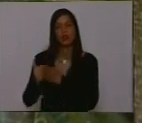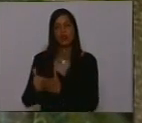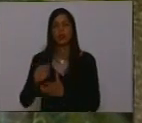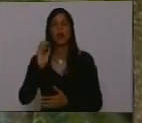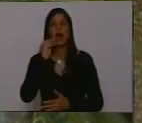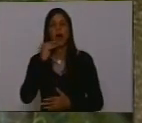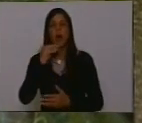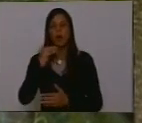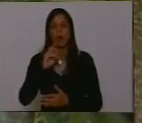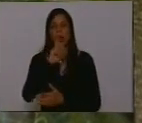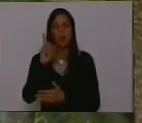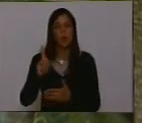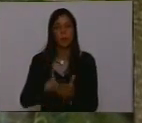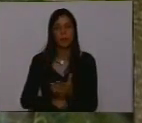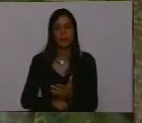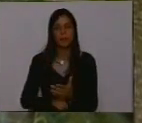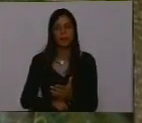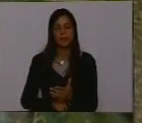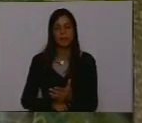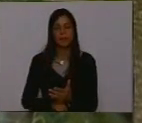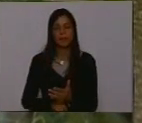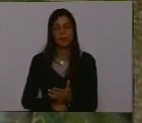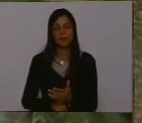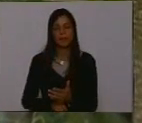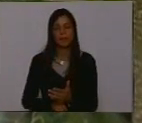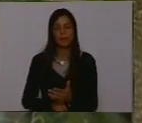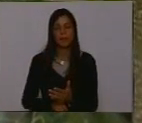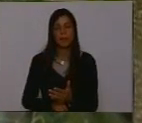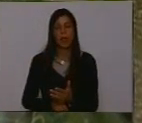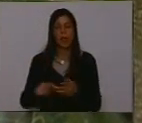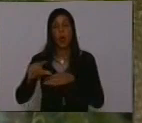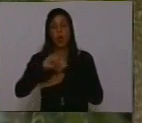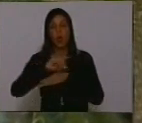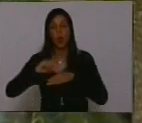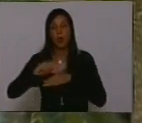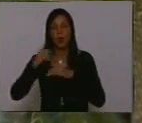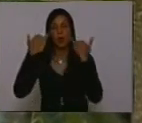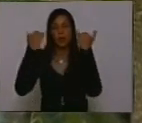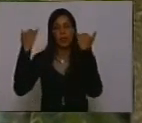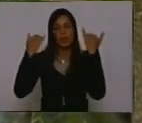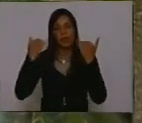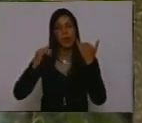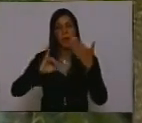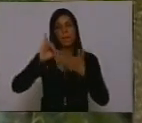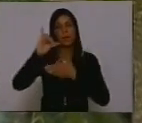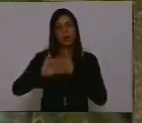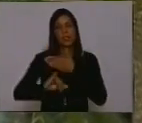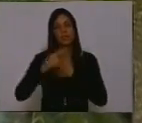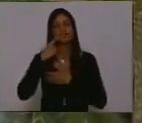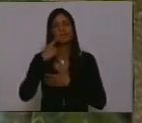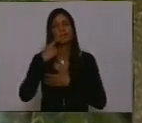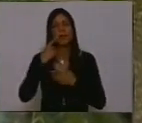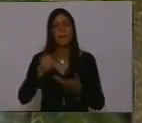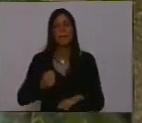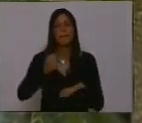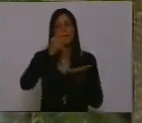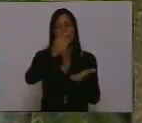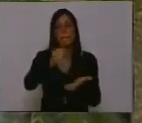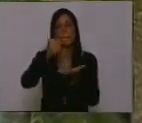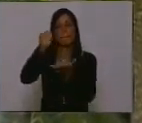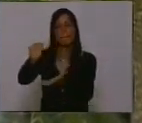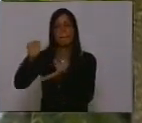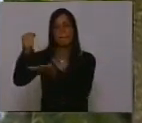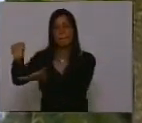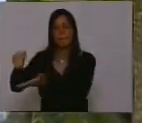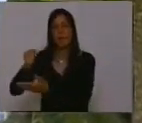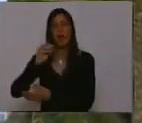los jóvenes. Se establecerán programas específicos de becas, protección social y